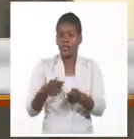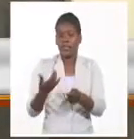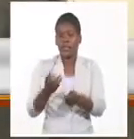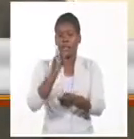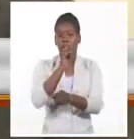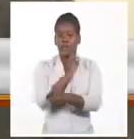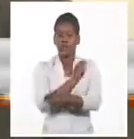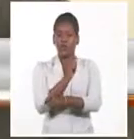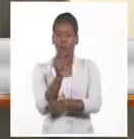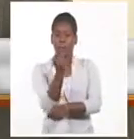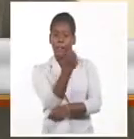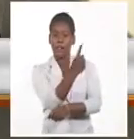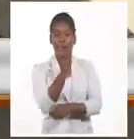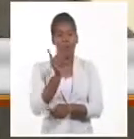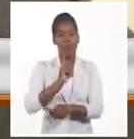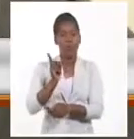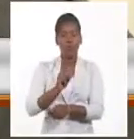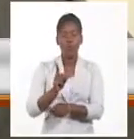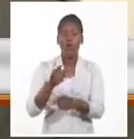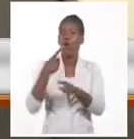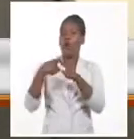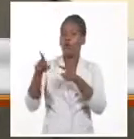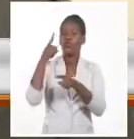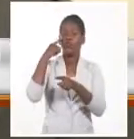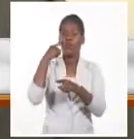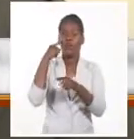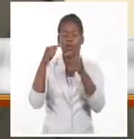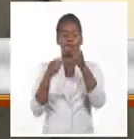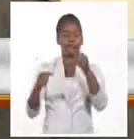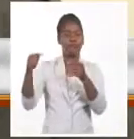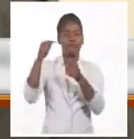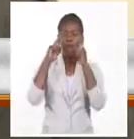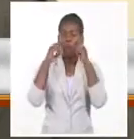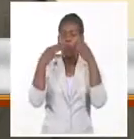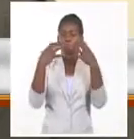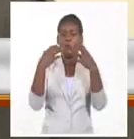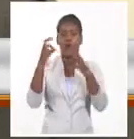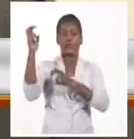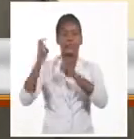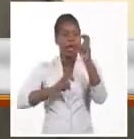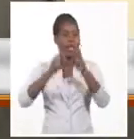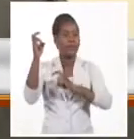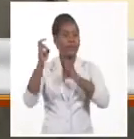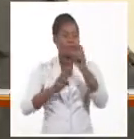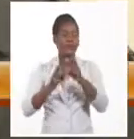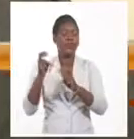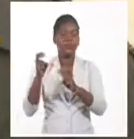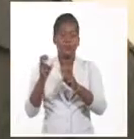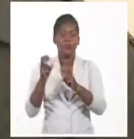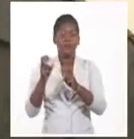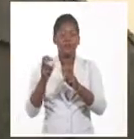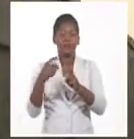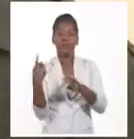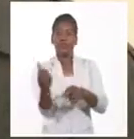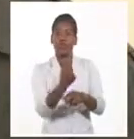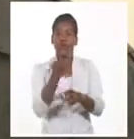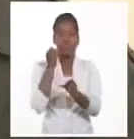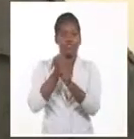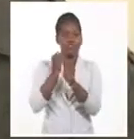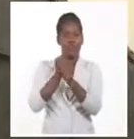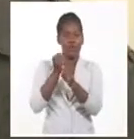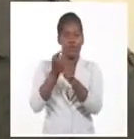arte, digamos que tengamos que darle un rol protagónico a ese profesional que está allí, pero que tiene que incidir la salud, todos